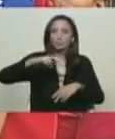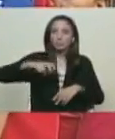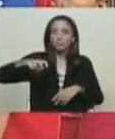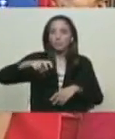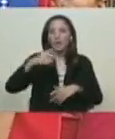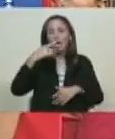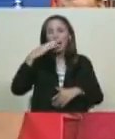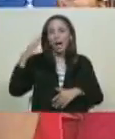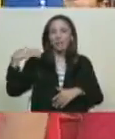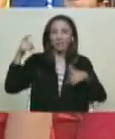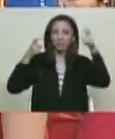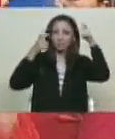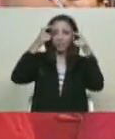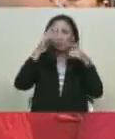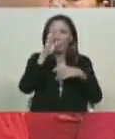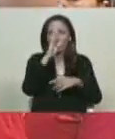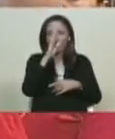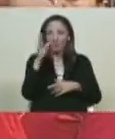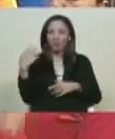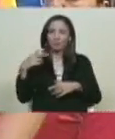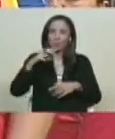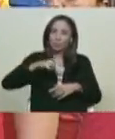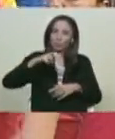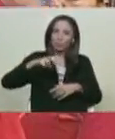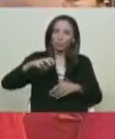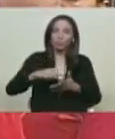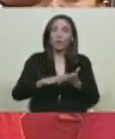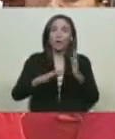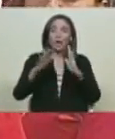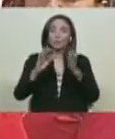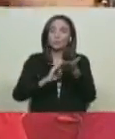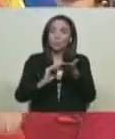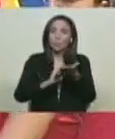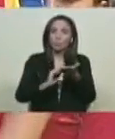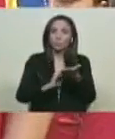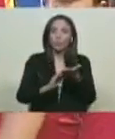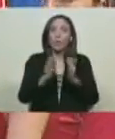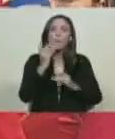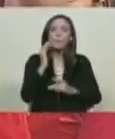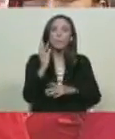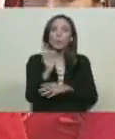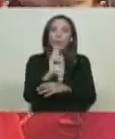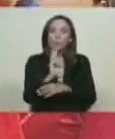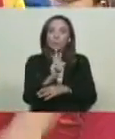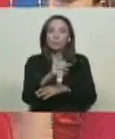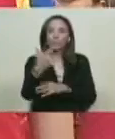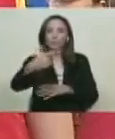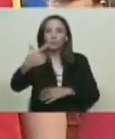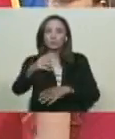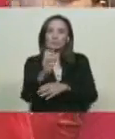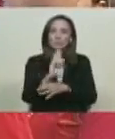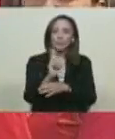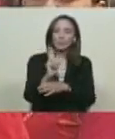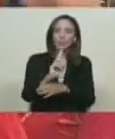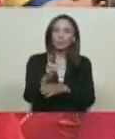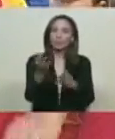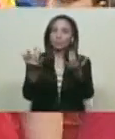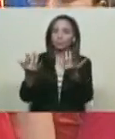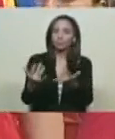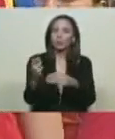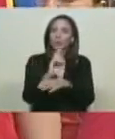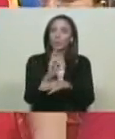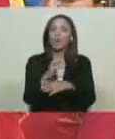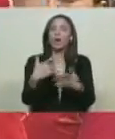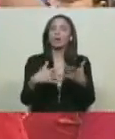comandante Hugo Rafael Chávez Frías de Barina, que también debemos atenderlo, mal llamados rapiditos en Lara, en Maracaibo, en Bolívar, en Monagas, que también hay